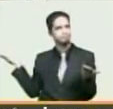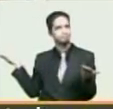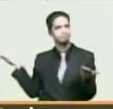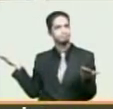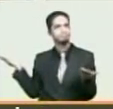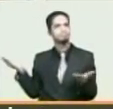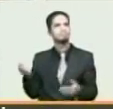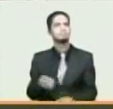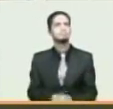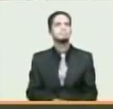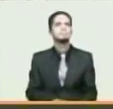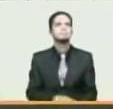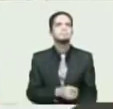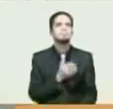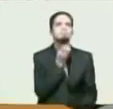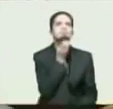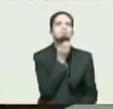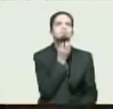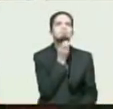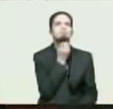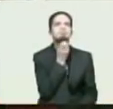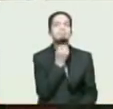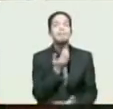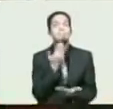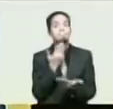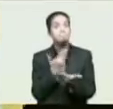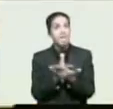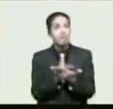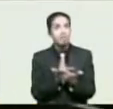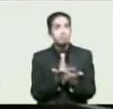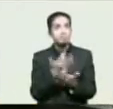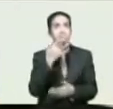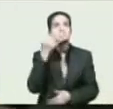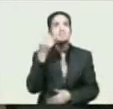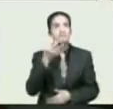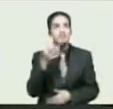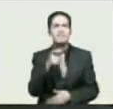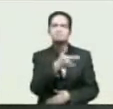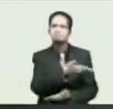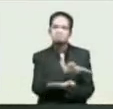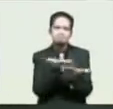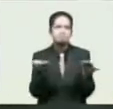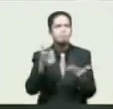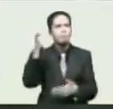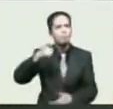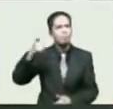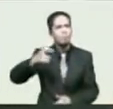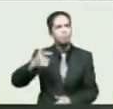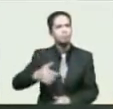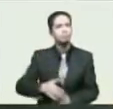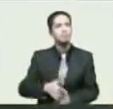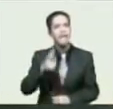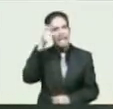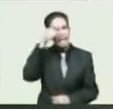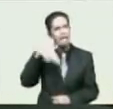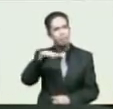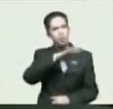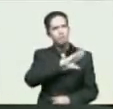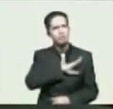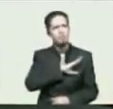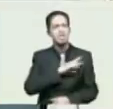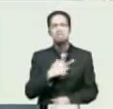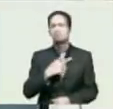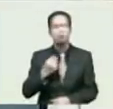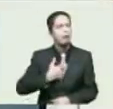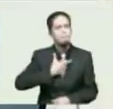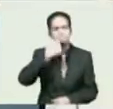Les pido de corazón, de gente valiosa, gente de pueblo, y no me da pena